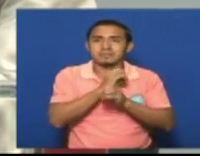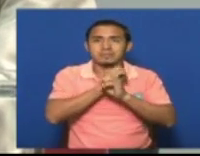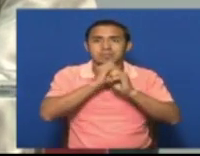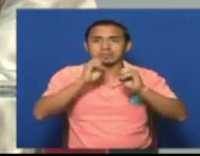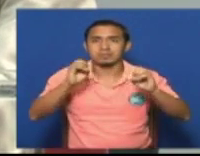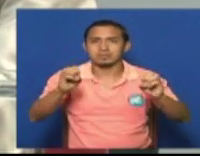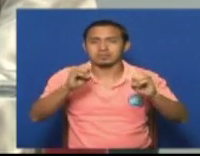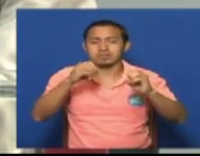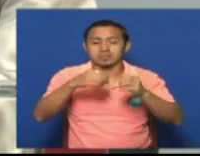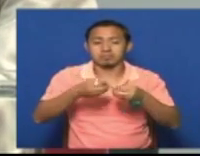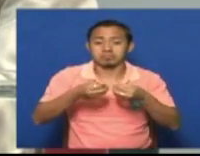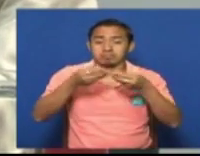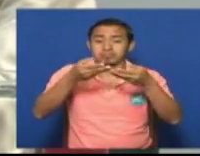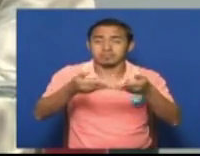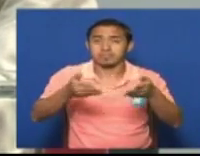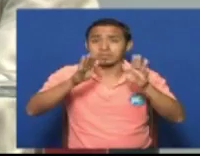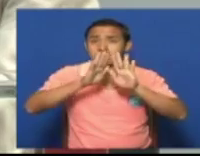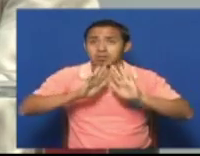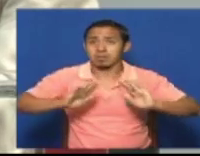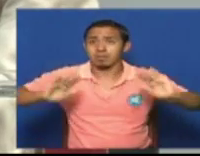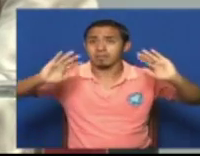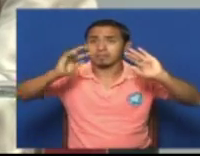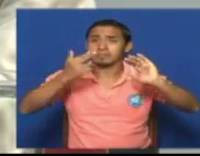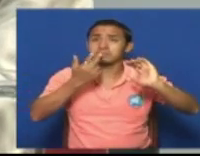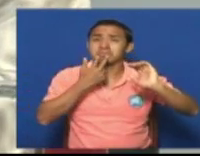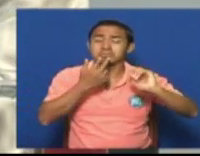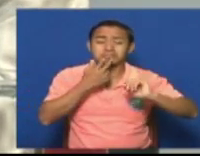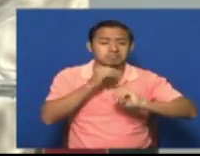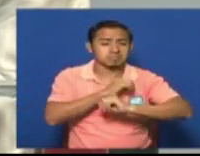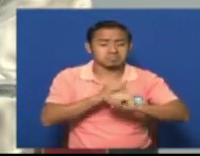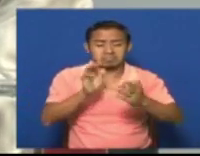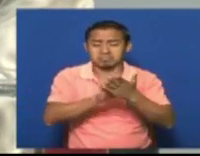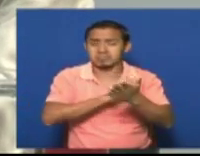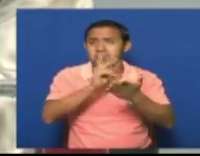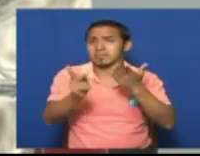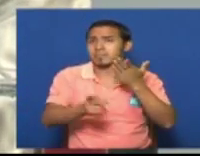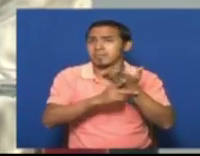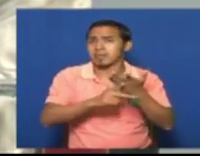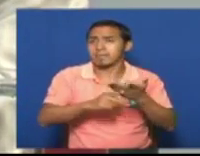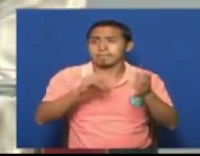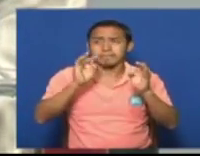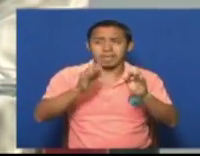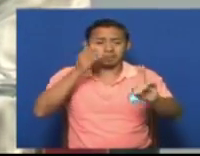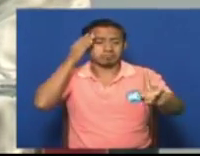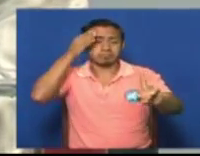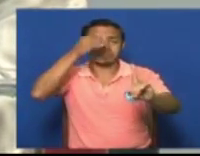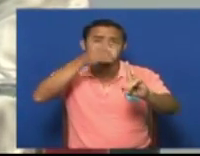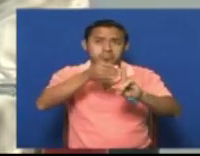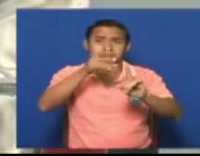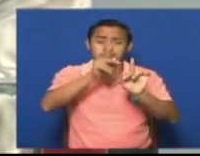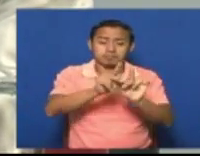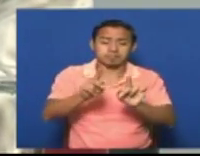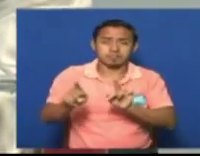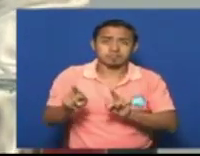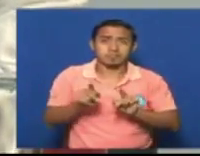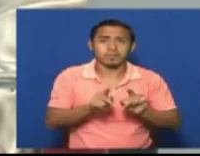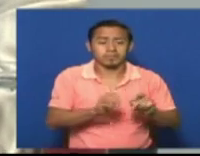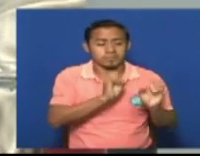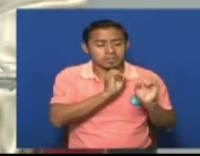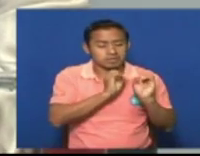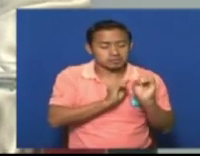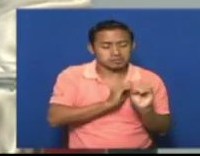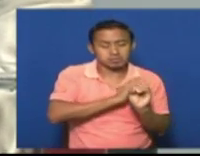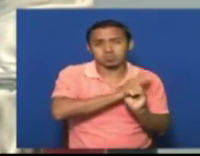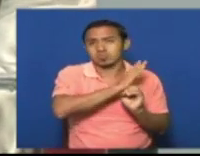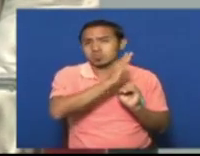de la convención no diseñar un programa específico dirigido a la población entre 0 y